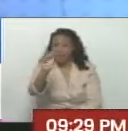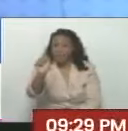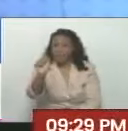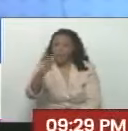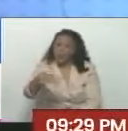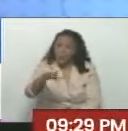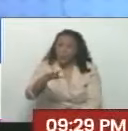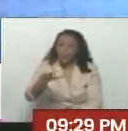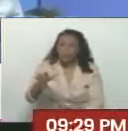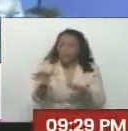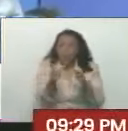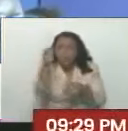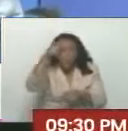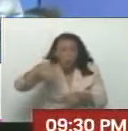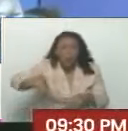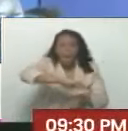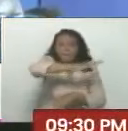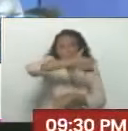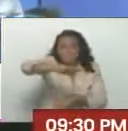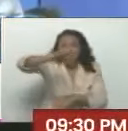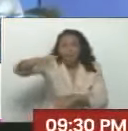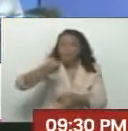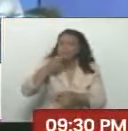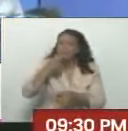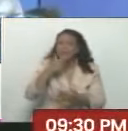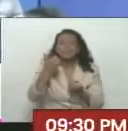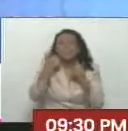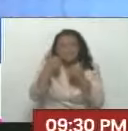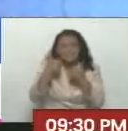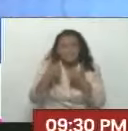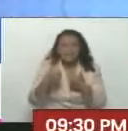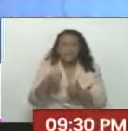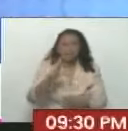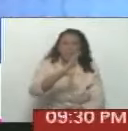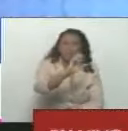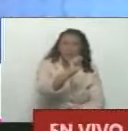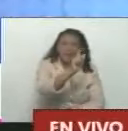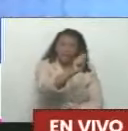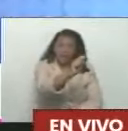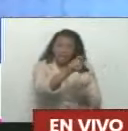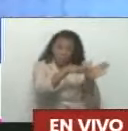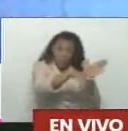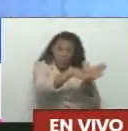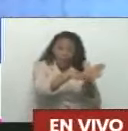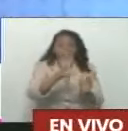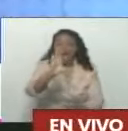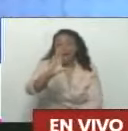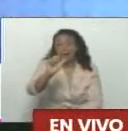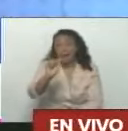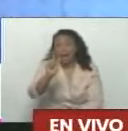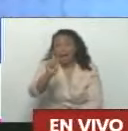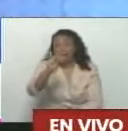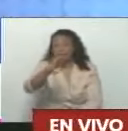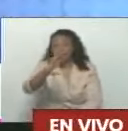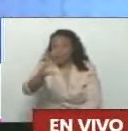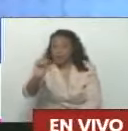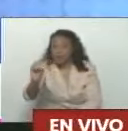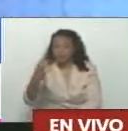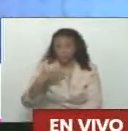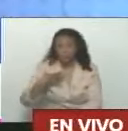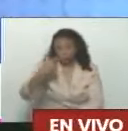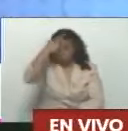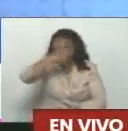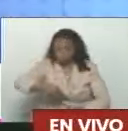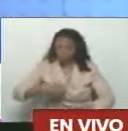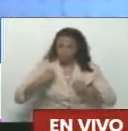Cata creo que es una de las playas más bellas que yo conozco. Cata y Catica. Uno va, yo estaba en